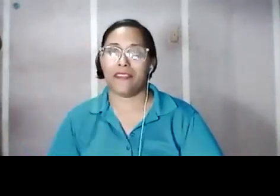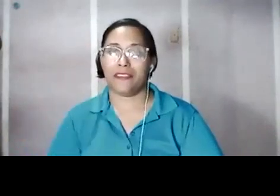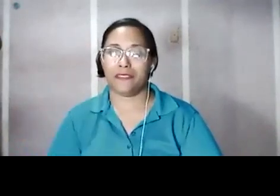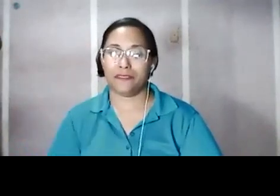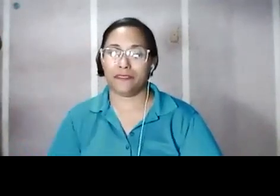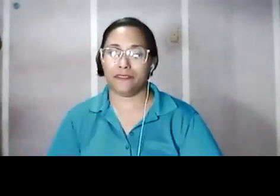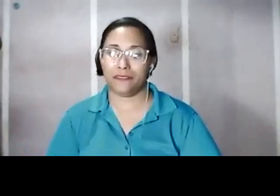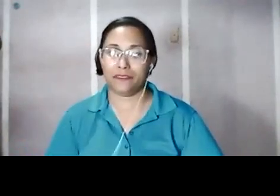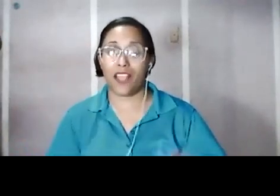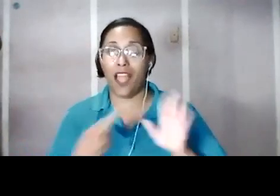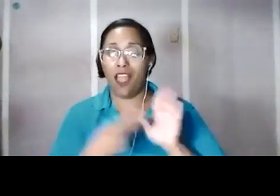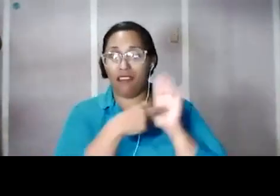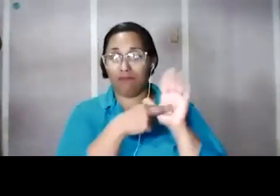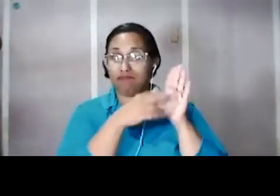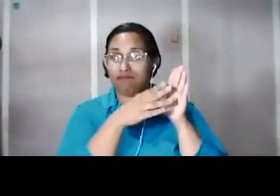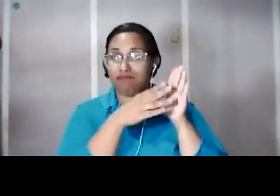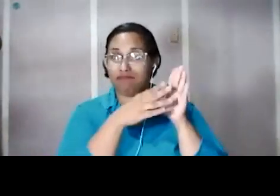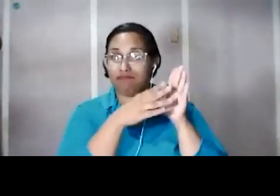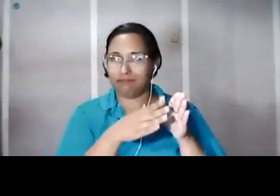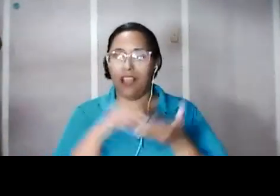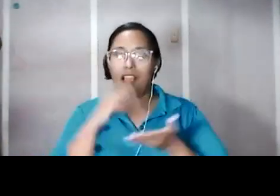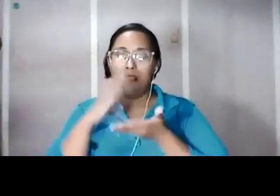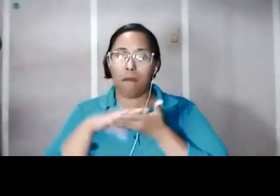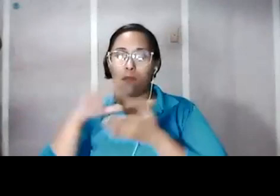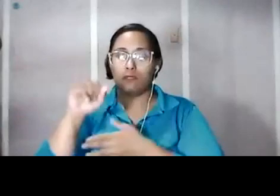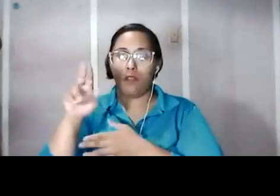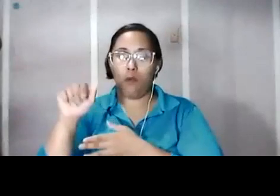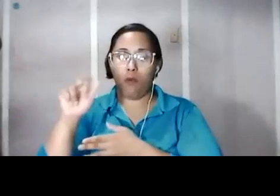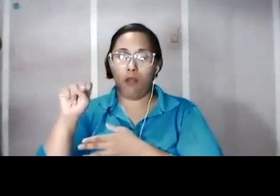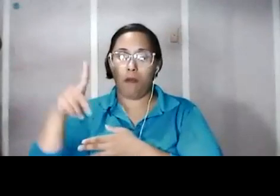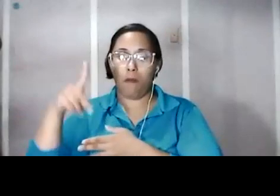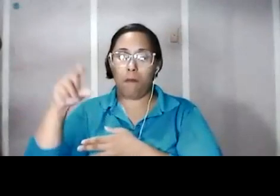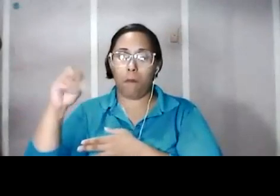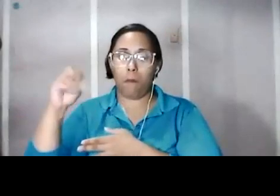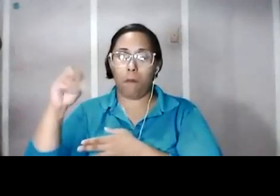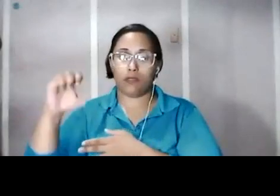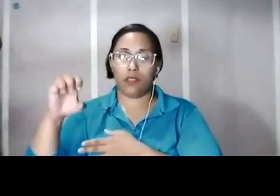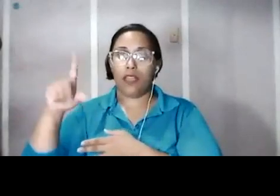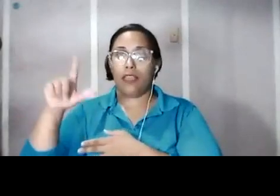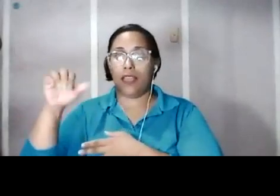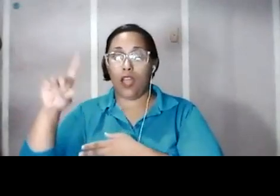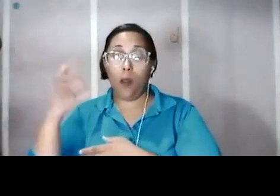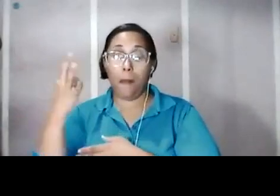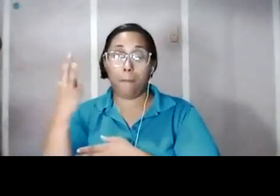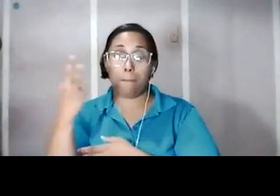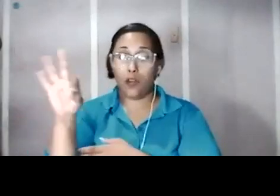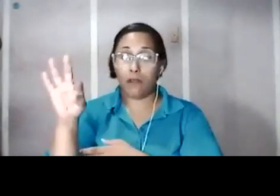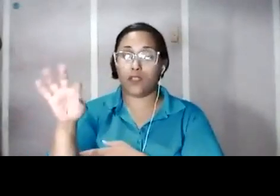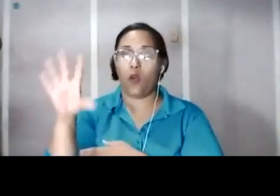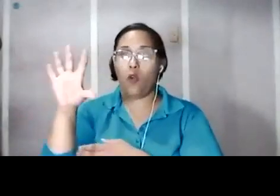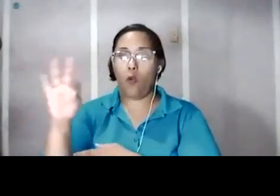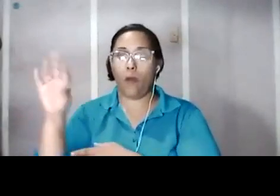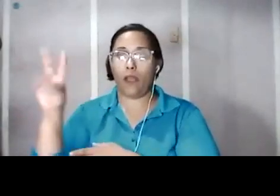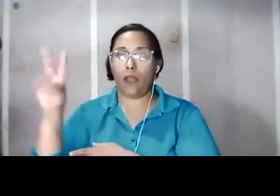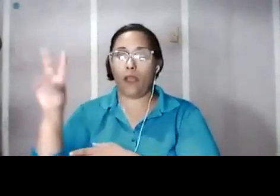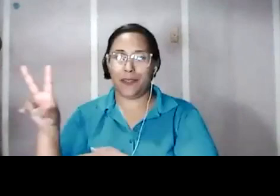la que representó a la esposa de Juan Ponce de León en el 1992.